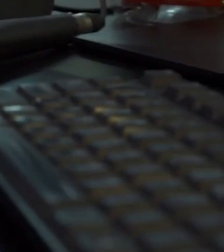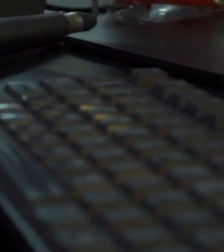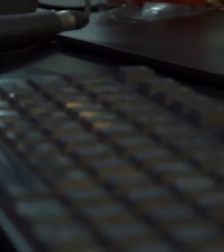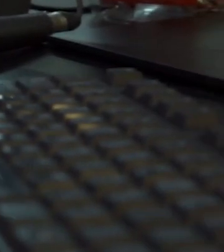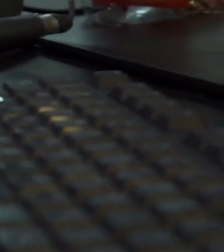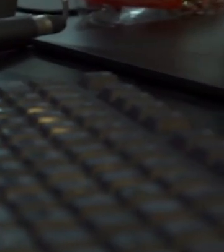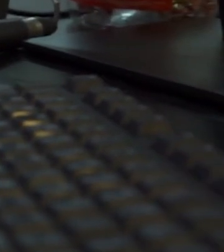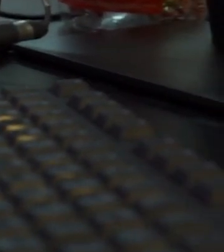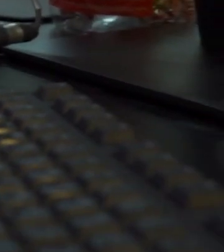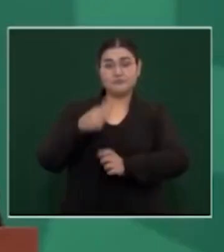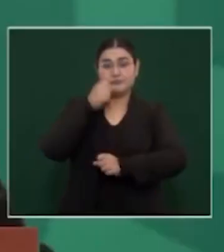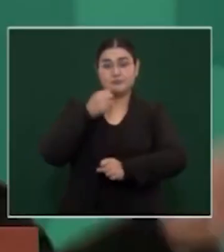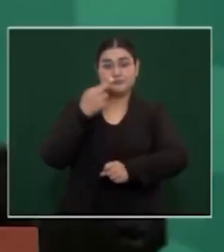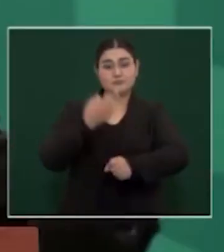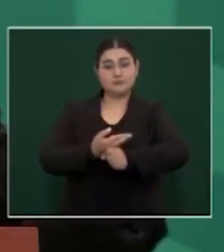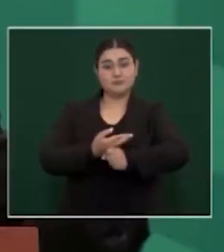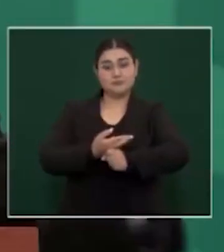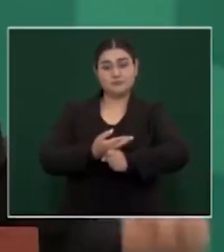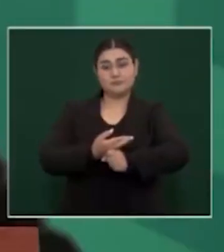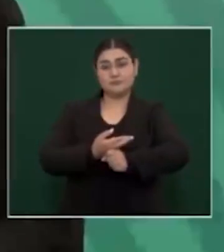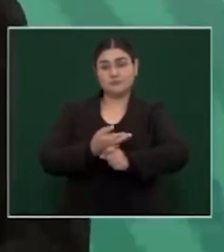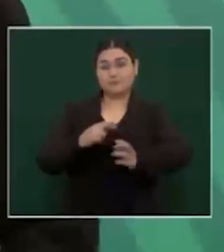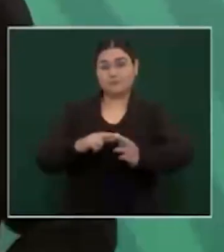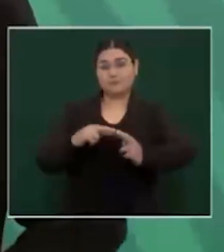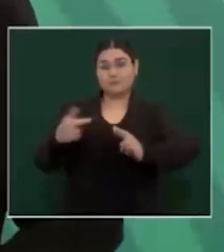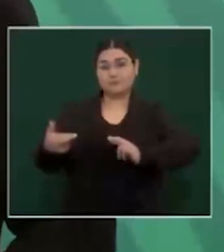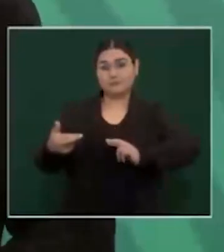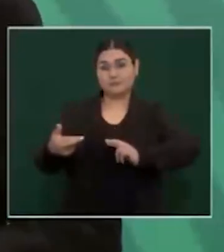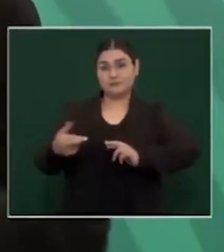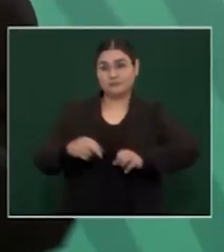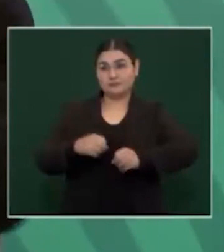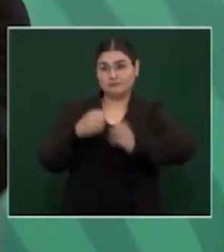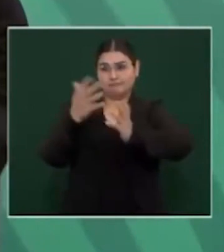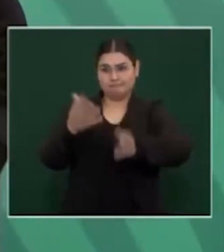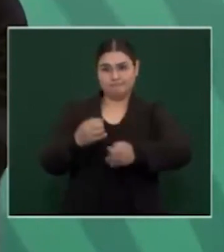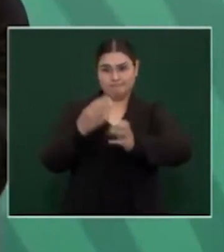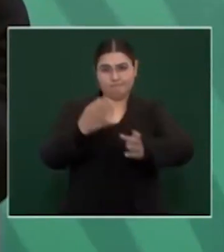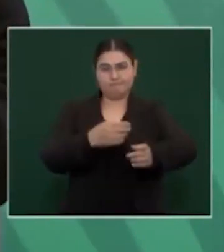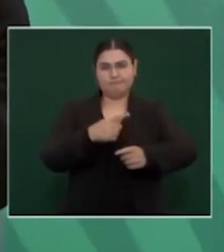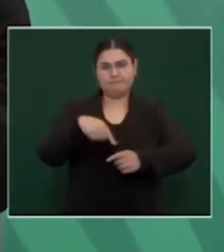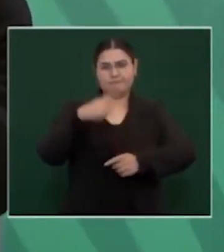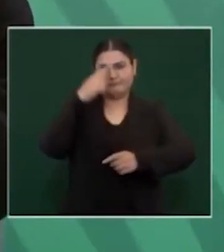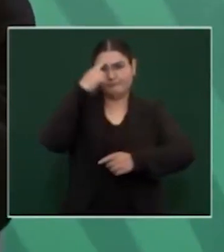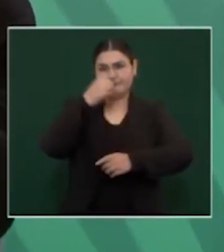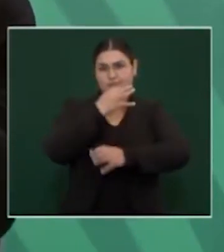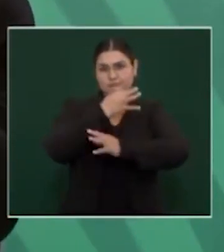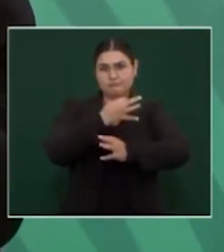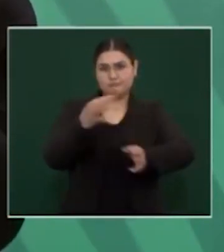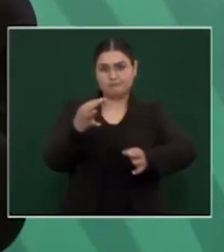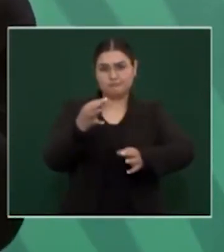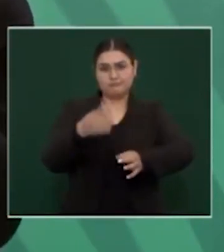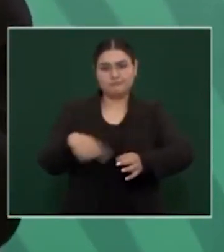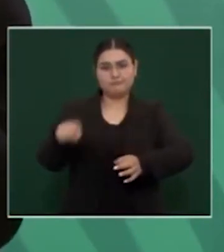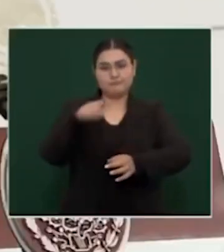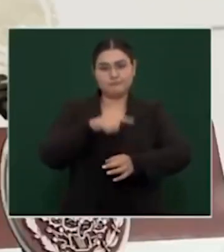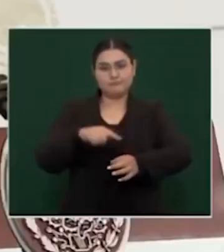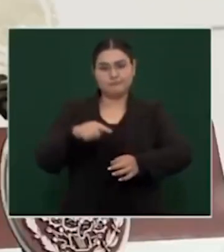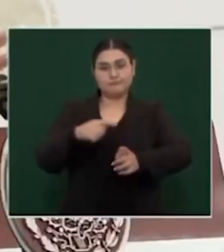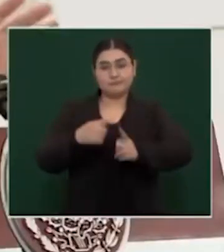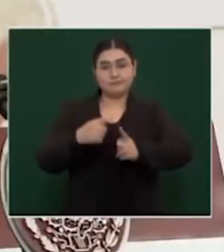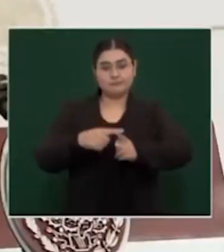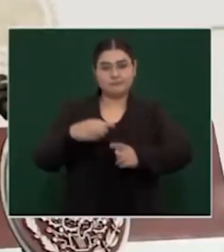recientemente el señor presidente, cuando dijo que se estaba preparando un golpe de Estado